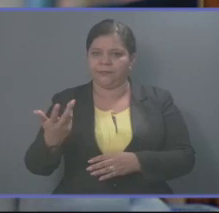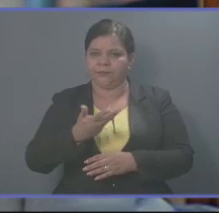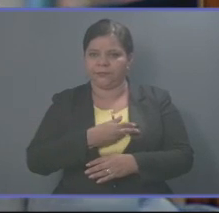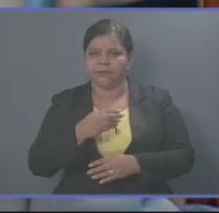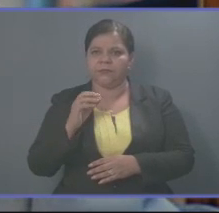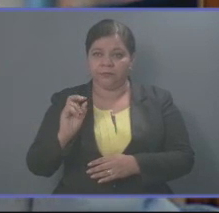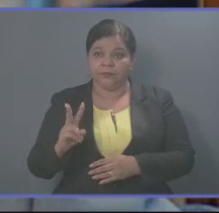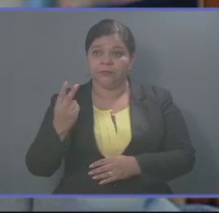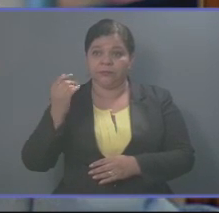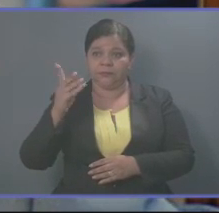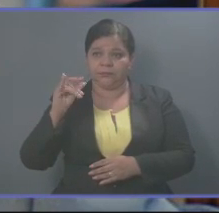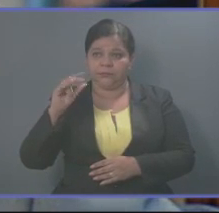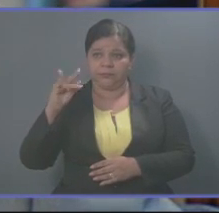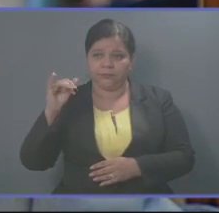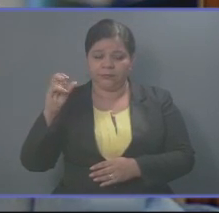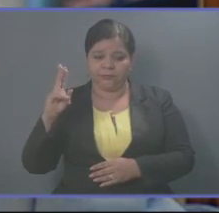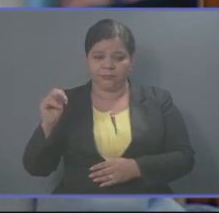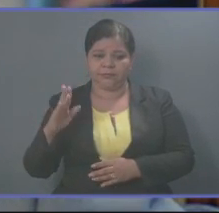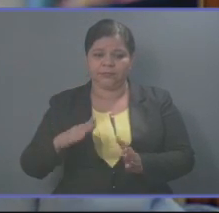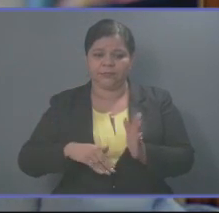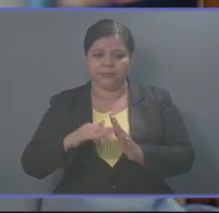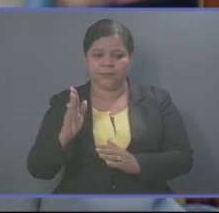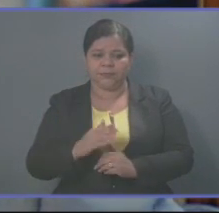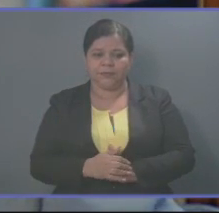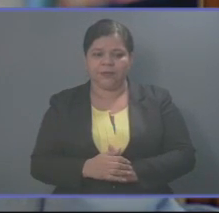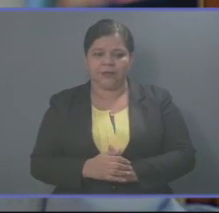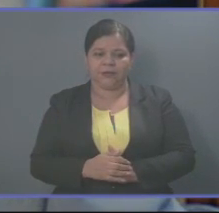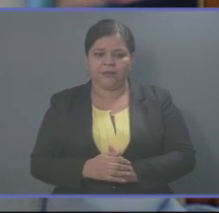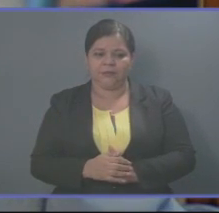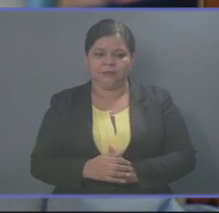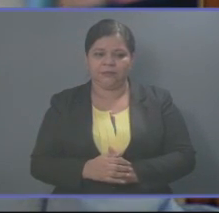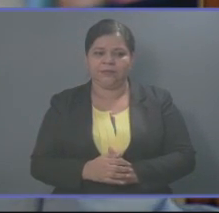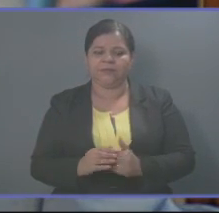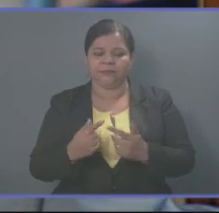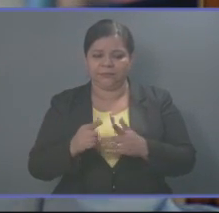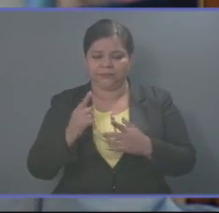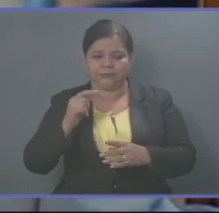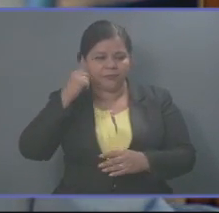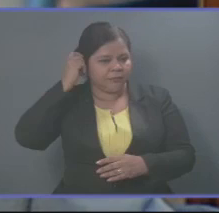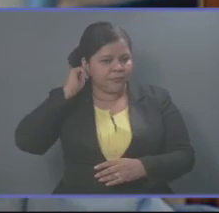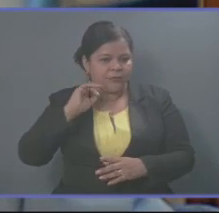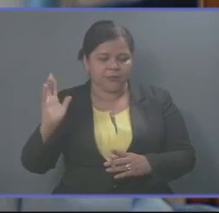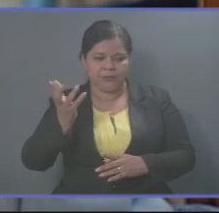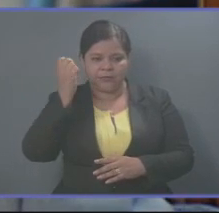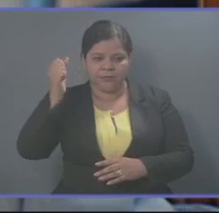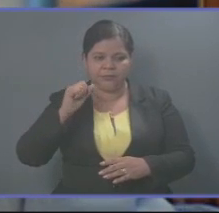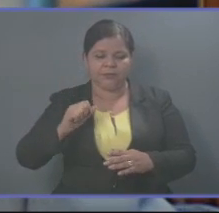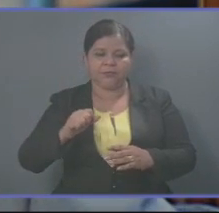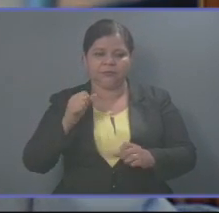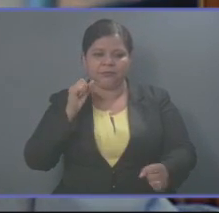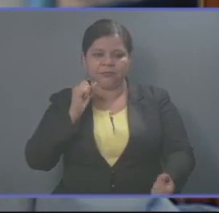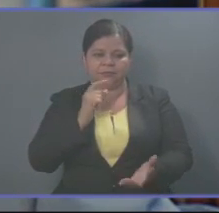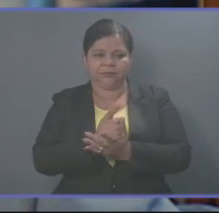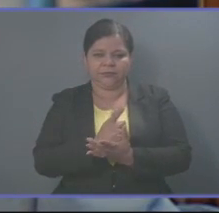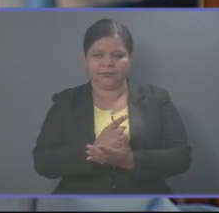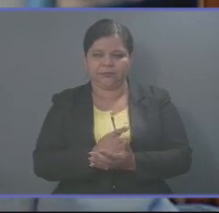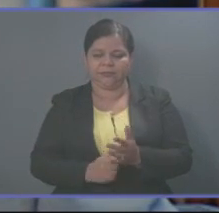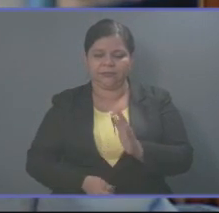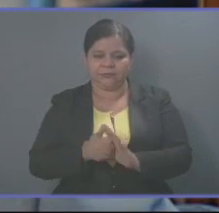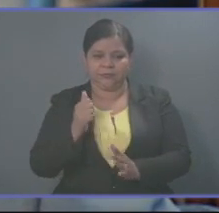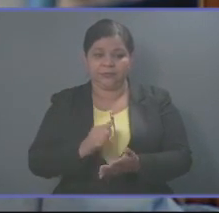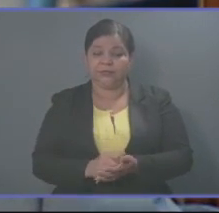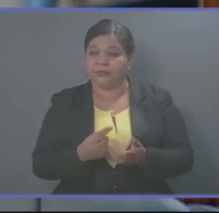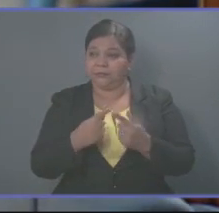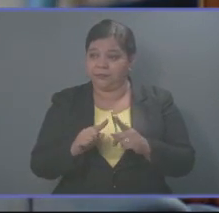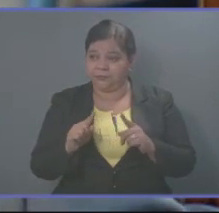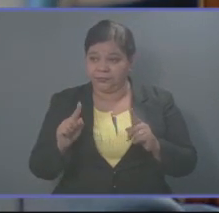ahora se le llama, fue el campeón goleador y es